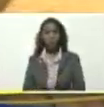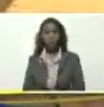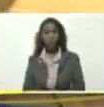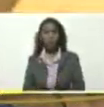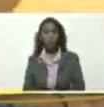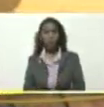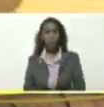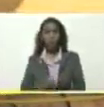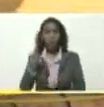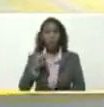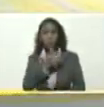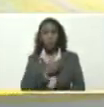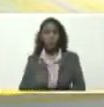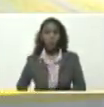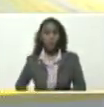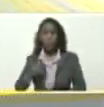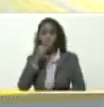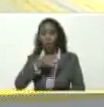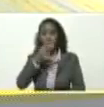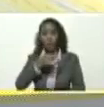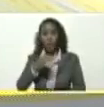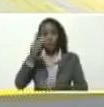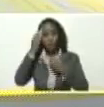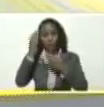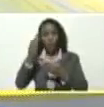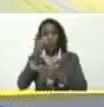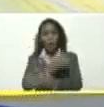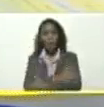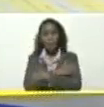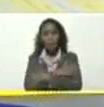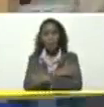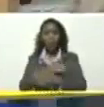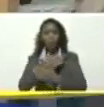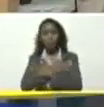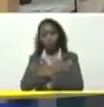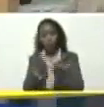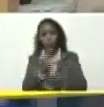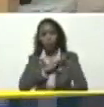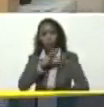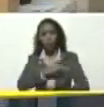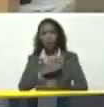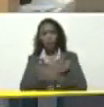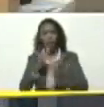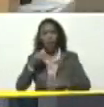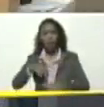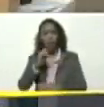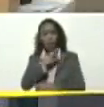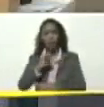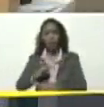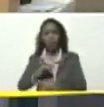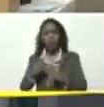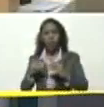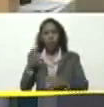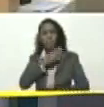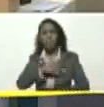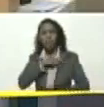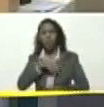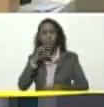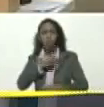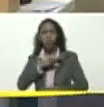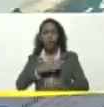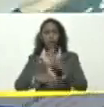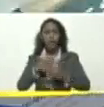Sí, presidente, buenas tardes. Trasladarle un saludo y un abrazo solidario de todos los colaboradores cubanos en el Zulia, colaboradores de todas las misiones sociales que